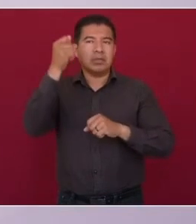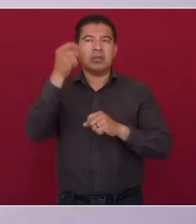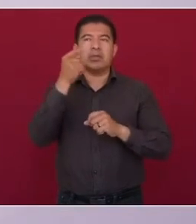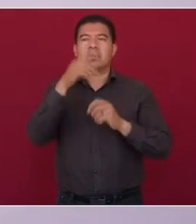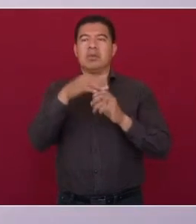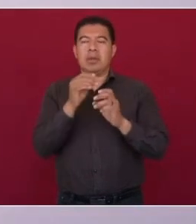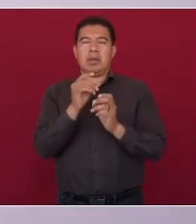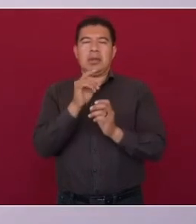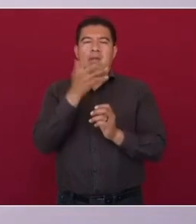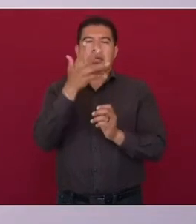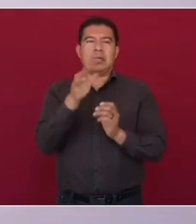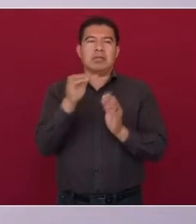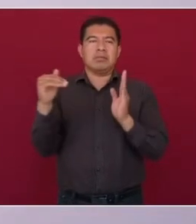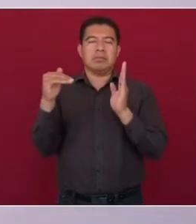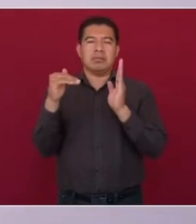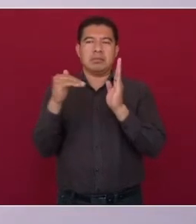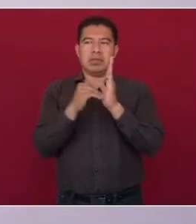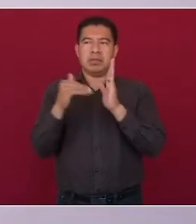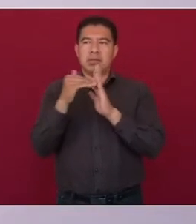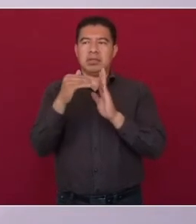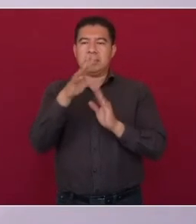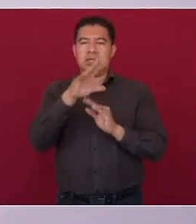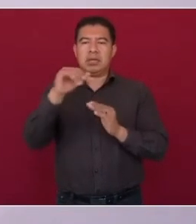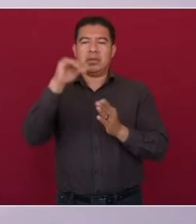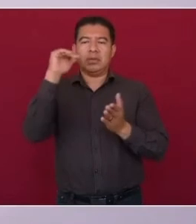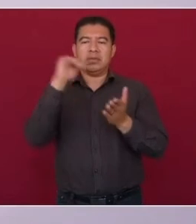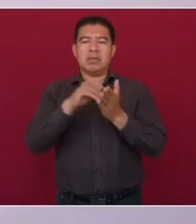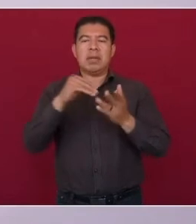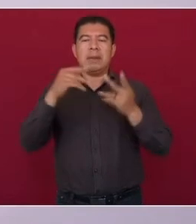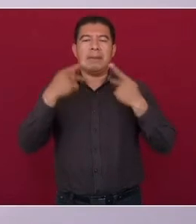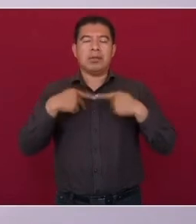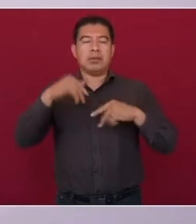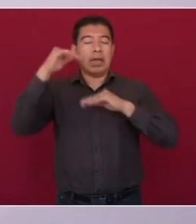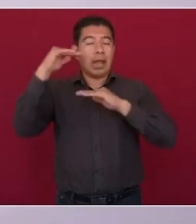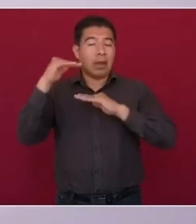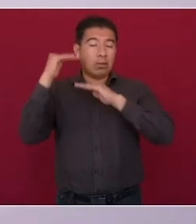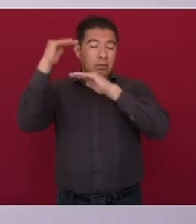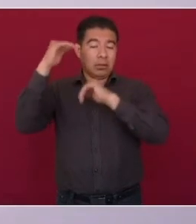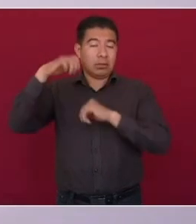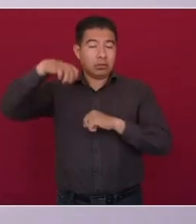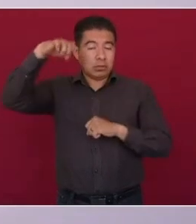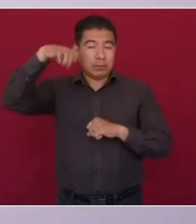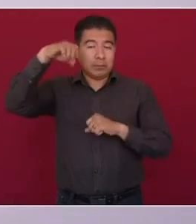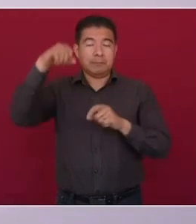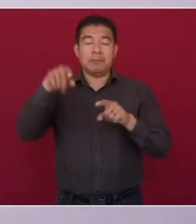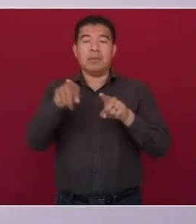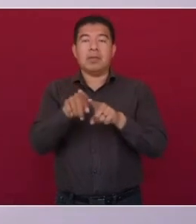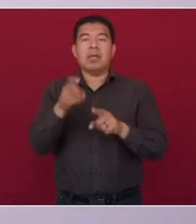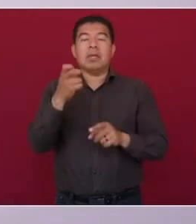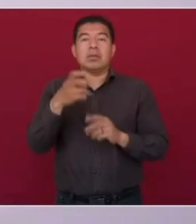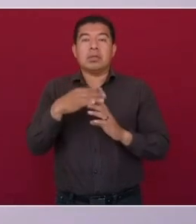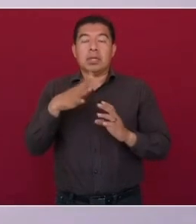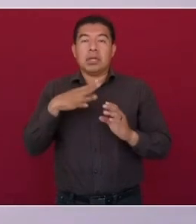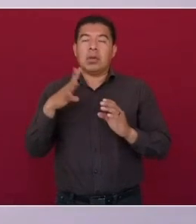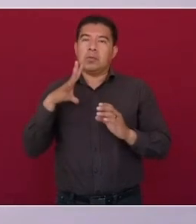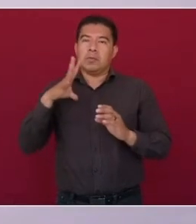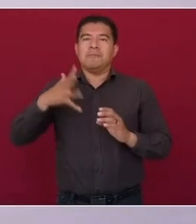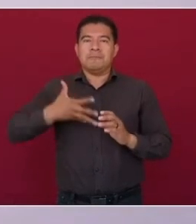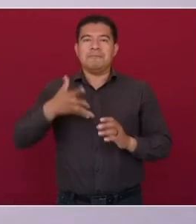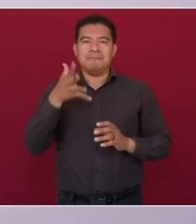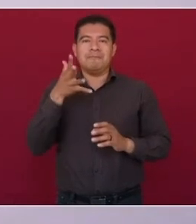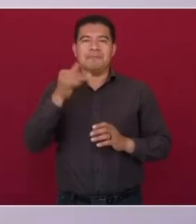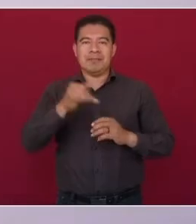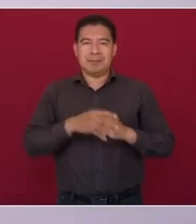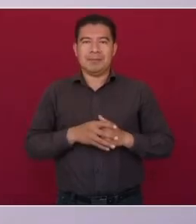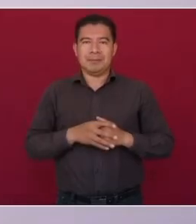10.500.000 adultos mayores. Esto no existía. Es un orgullo poder decir